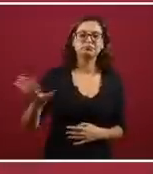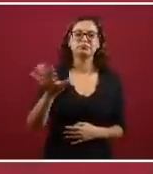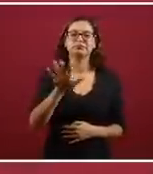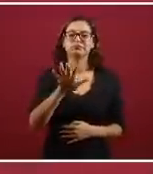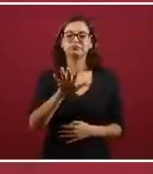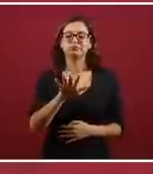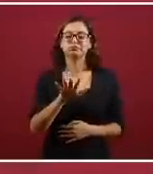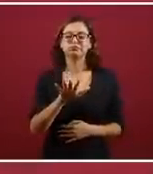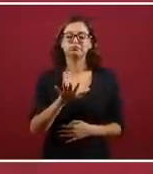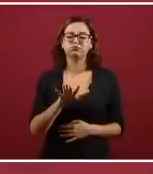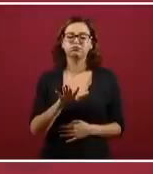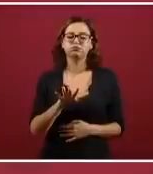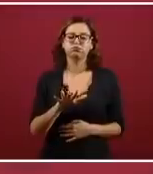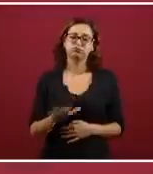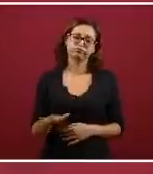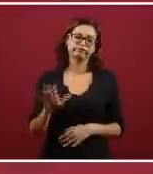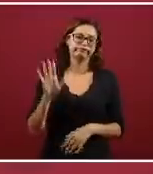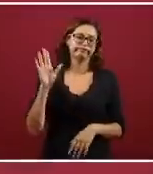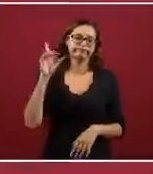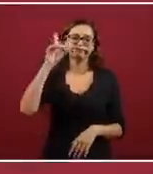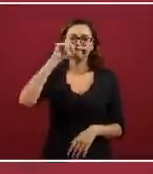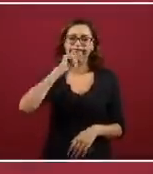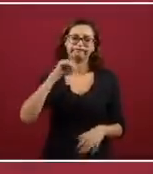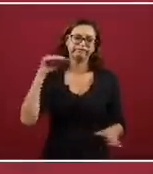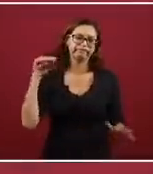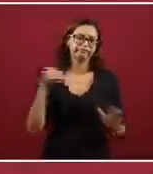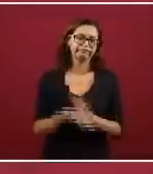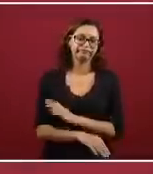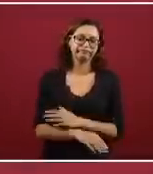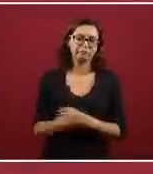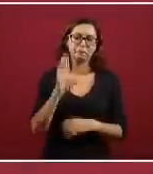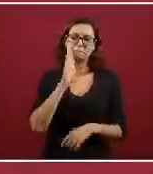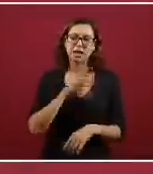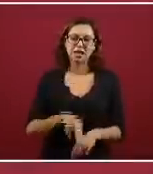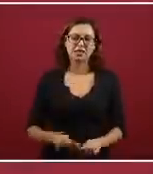la nación.